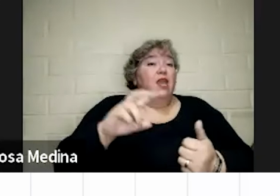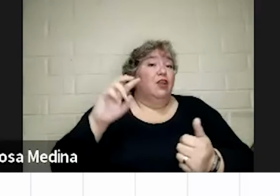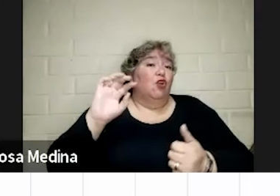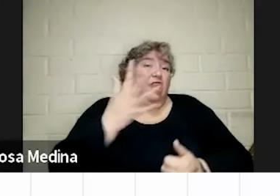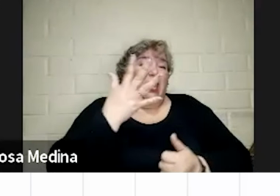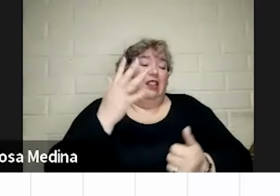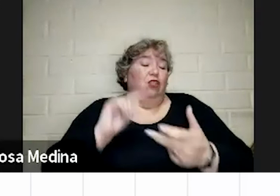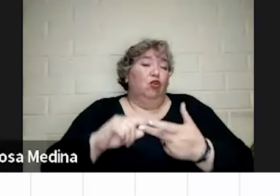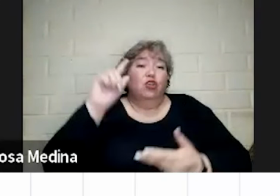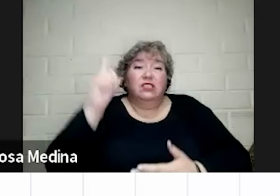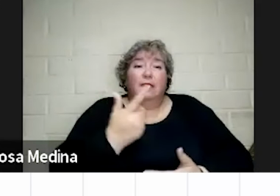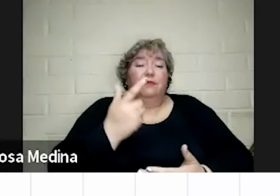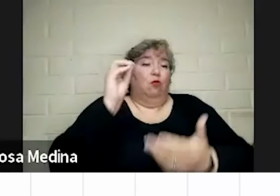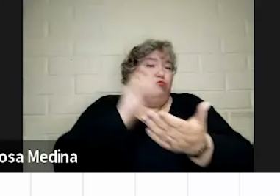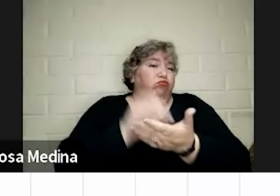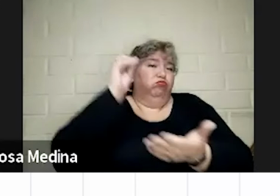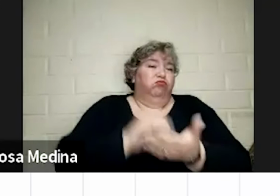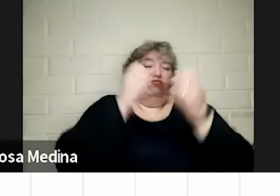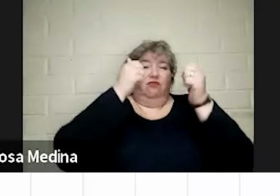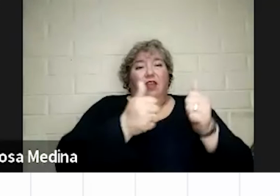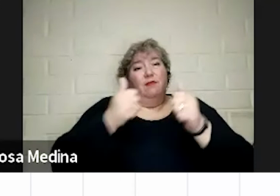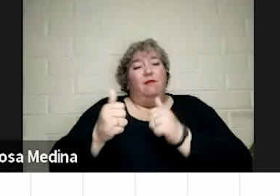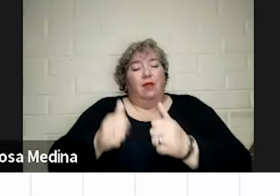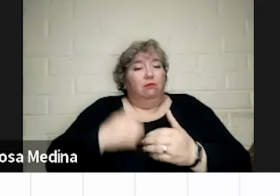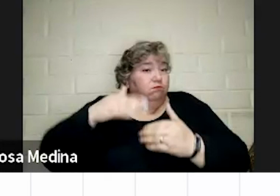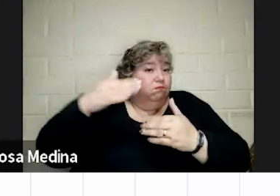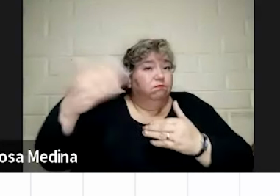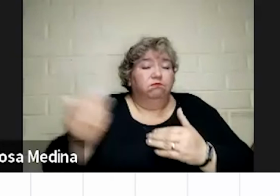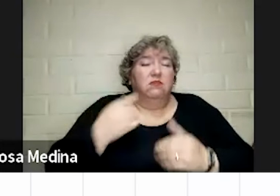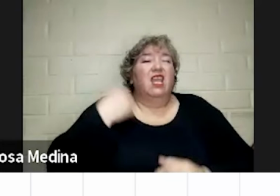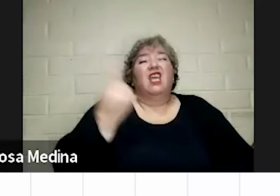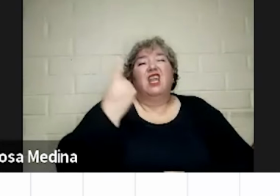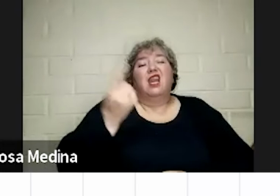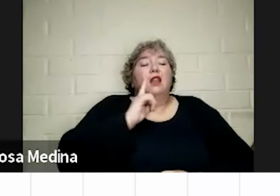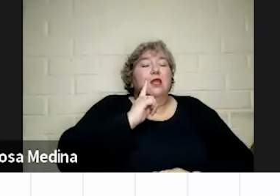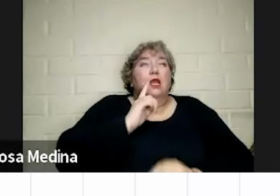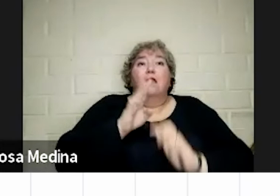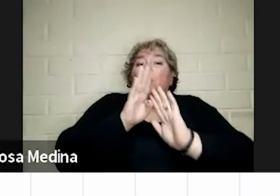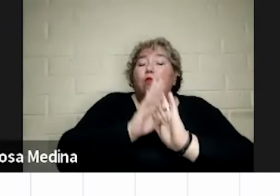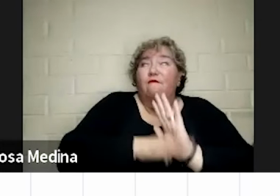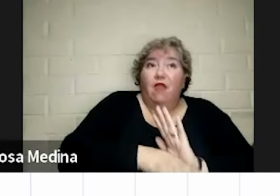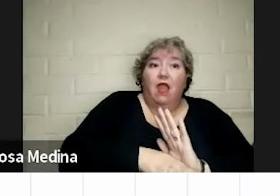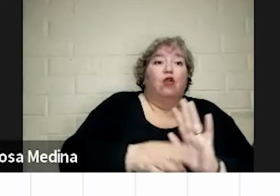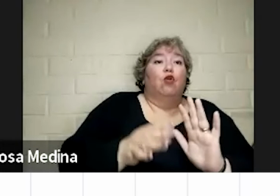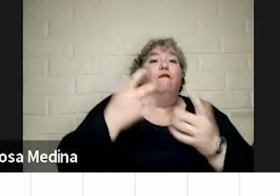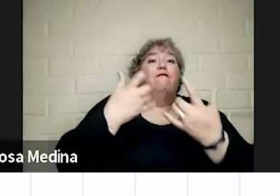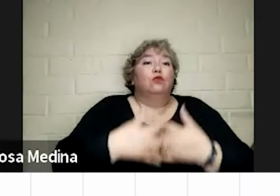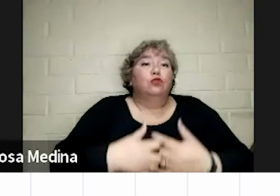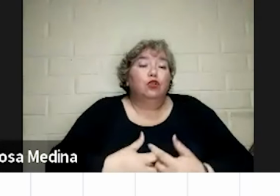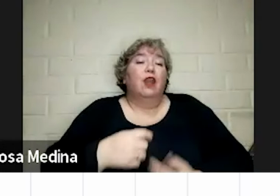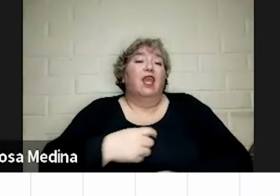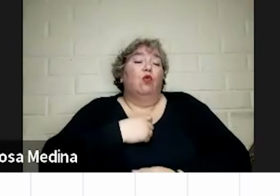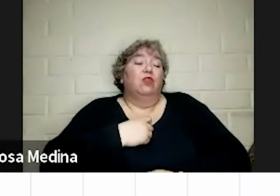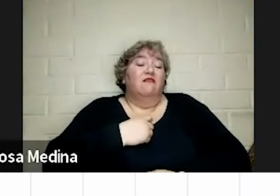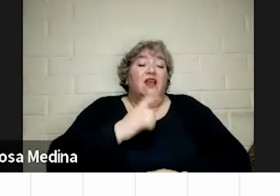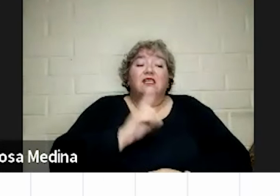en séptimo, ¿ya? Y así sucesivamente. En general, y si un niño tiene un bajo desempeño en las funciones ejecutivas, lo más probable es que luego, si no se